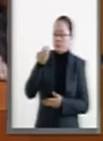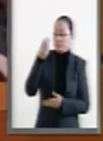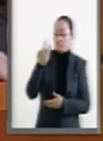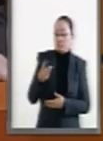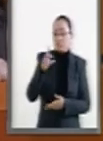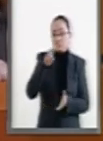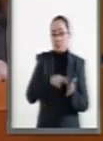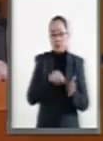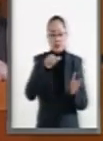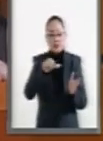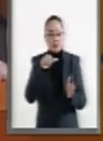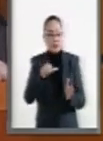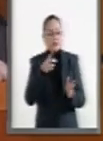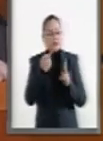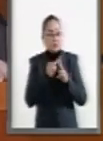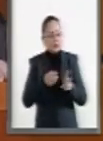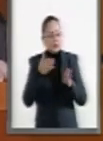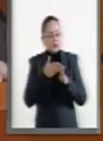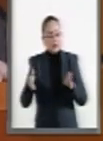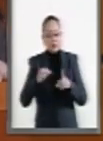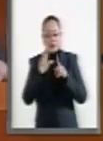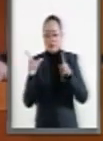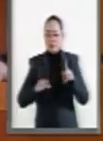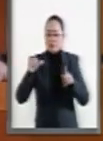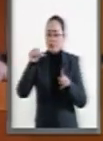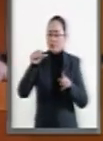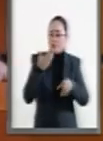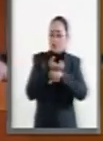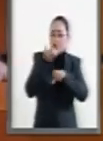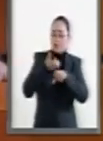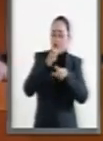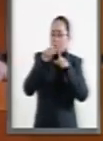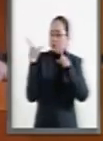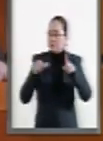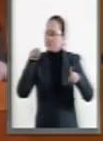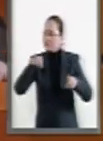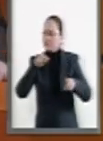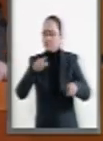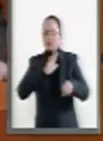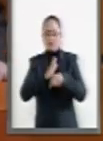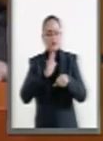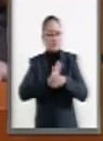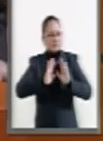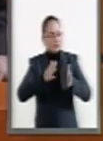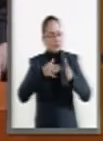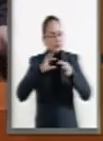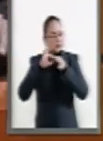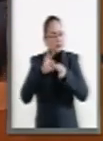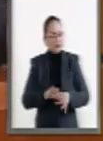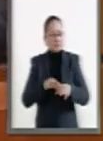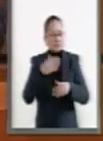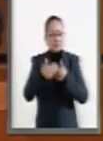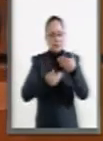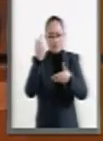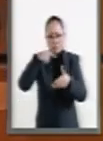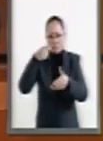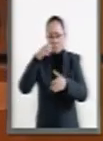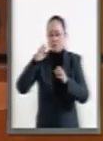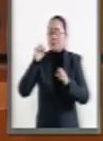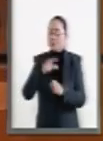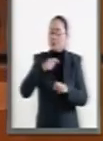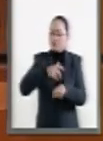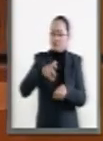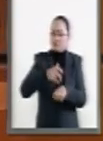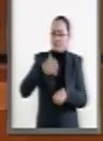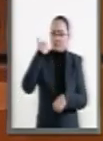2016 se puso en marcha en 16 entidades federativas el servicio homologado para la atención